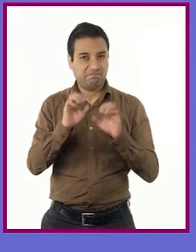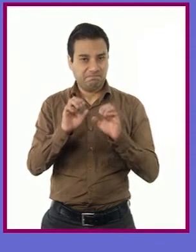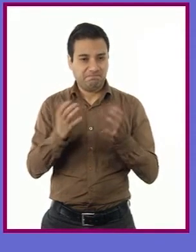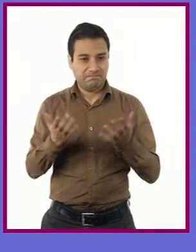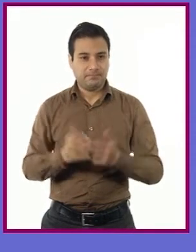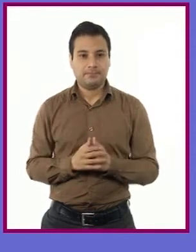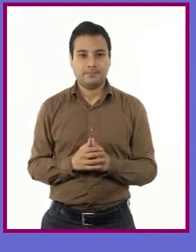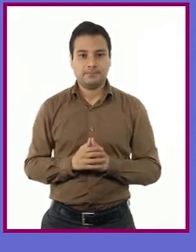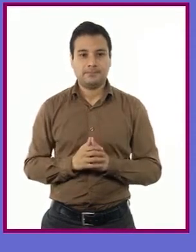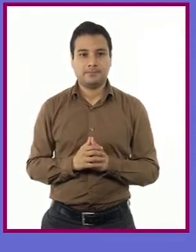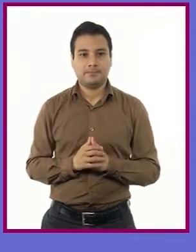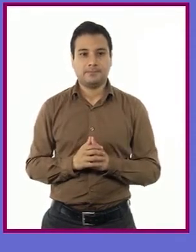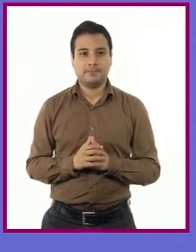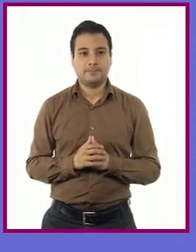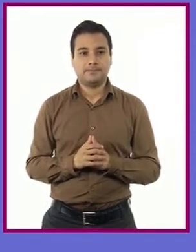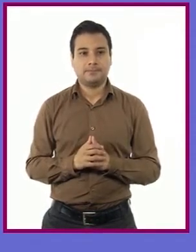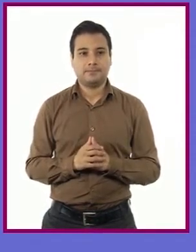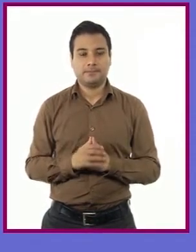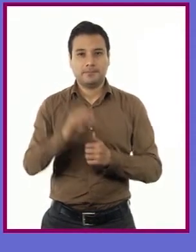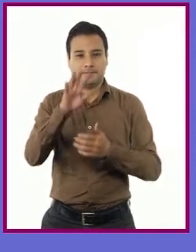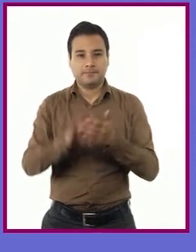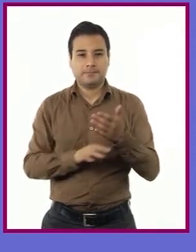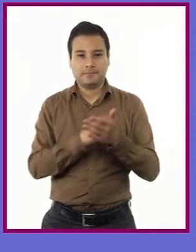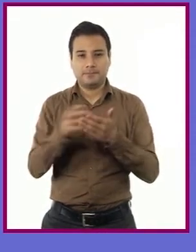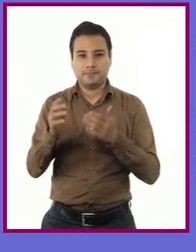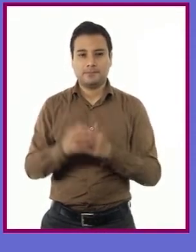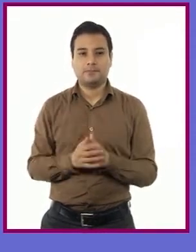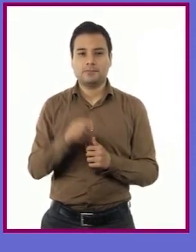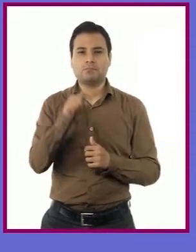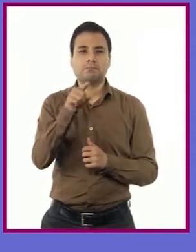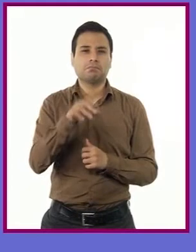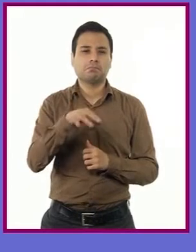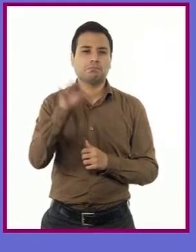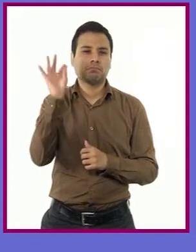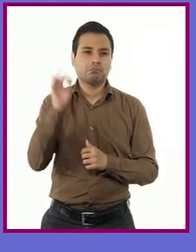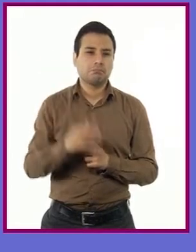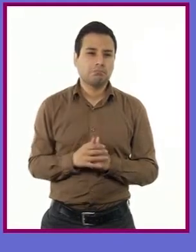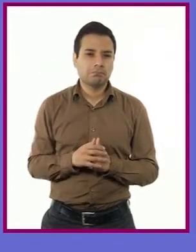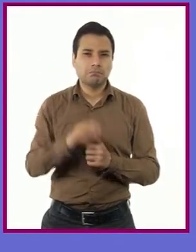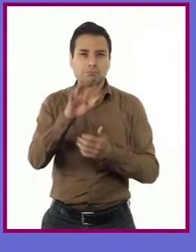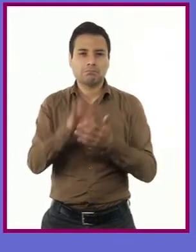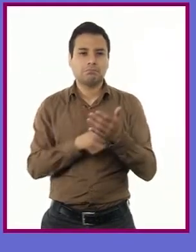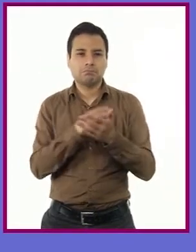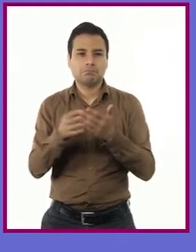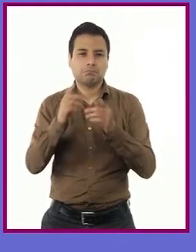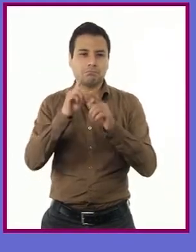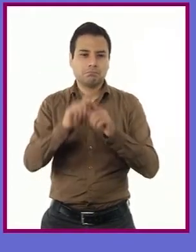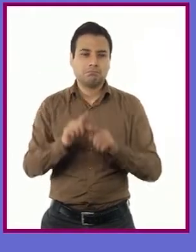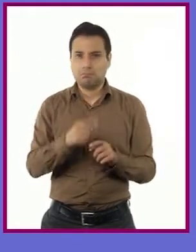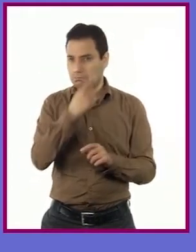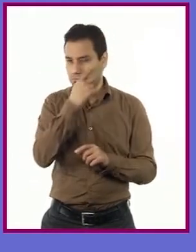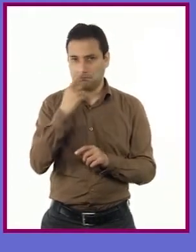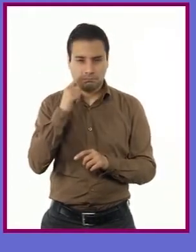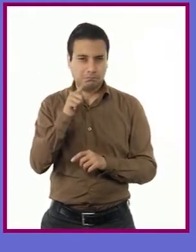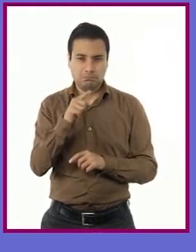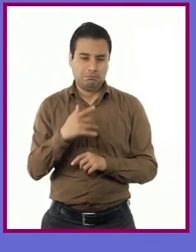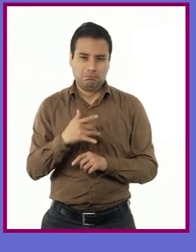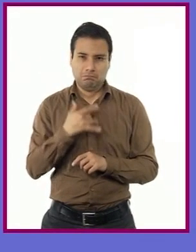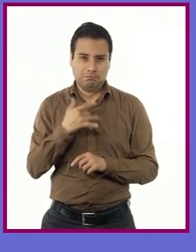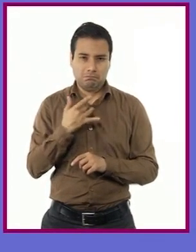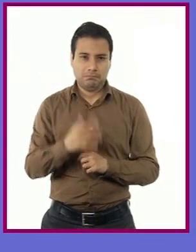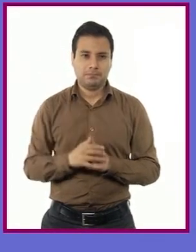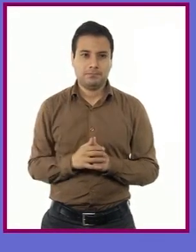vista. Tablas de cuadrícula. Elige alguna tabla de esta gama. Puedes darle otra vista a la portada del reglamento.